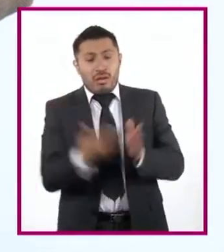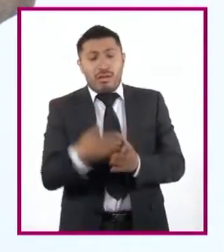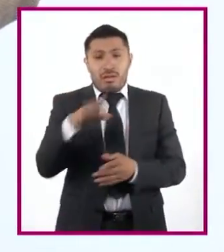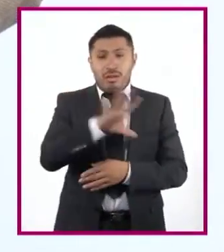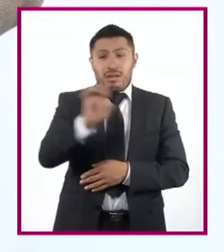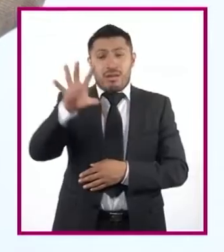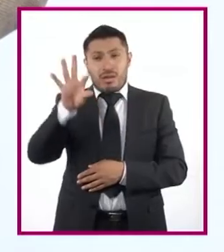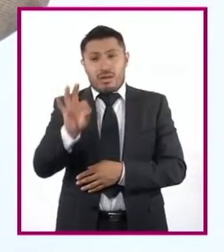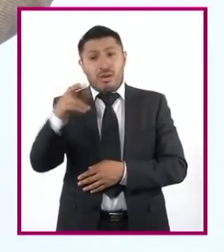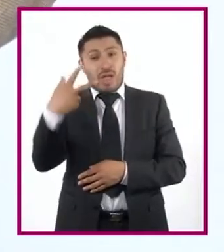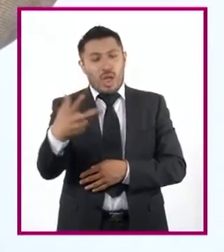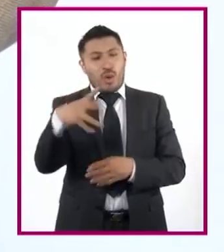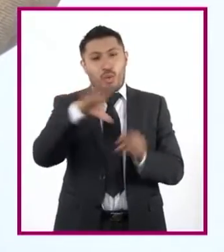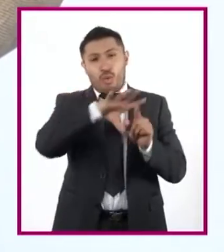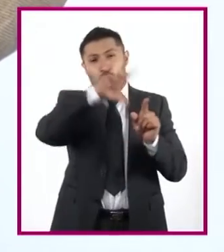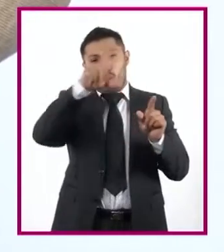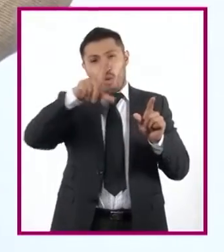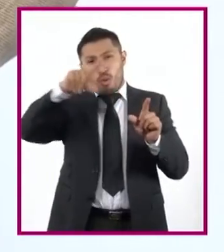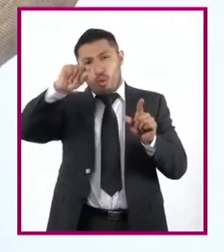98.548 hojas.